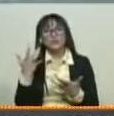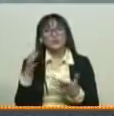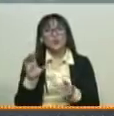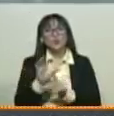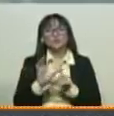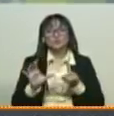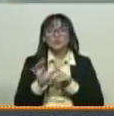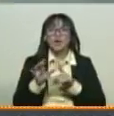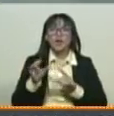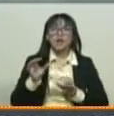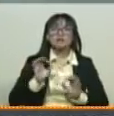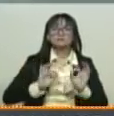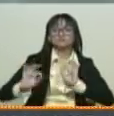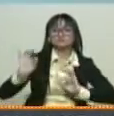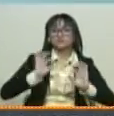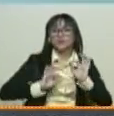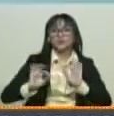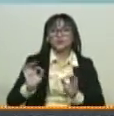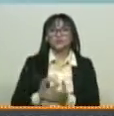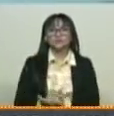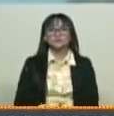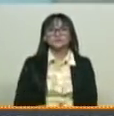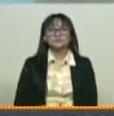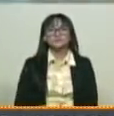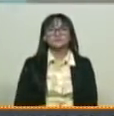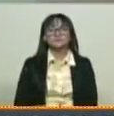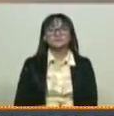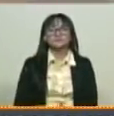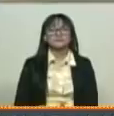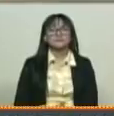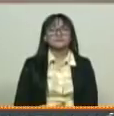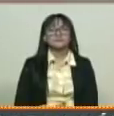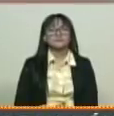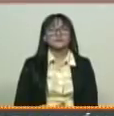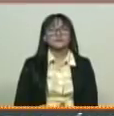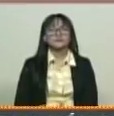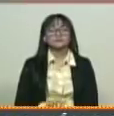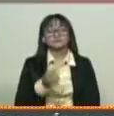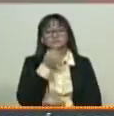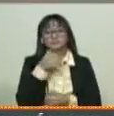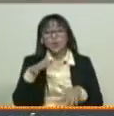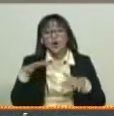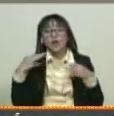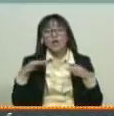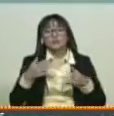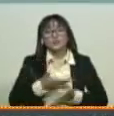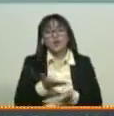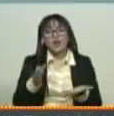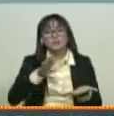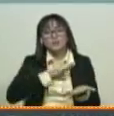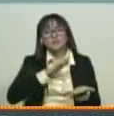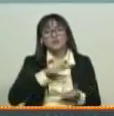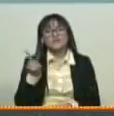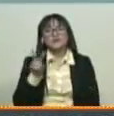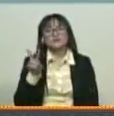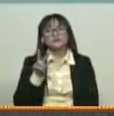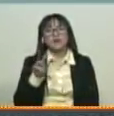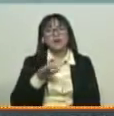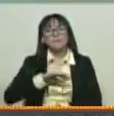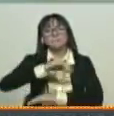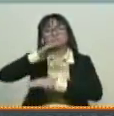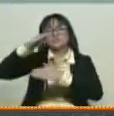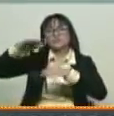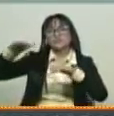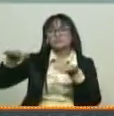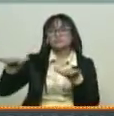expresiones artísticas principales. Hemos también destacado las bellezas naturales que tiene Venezuela, sus paisajes